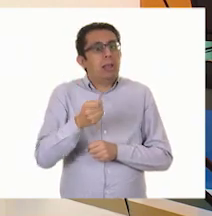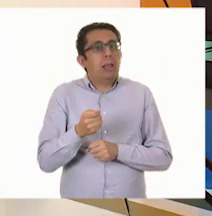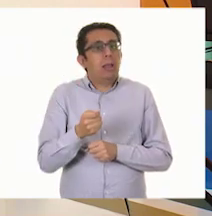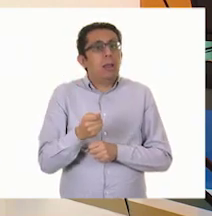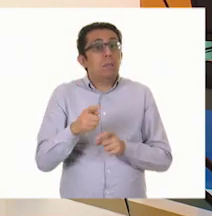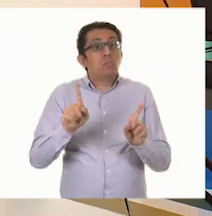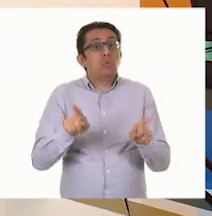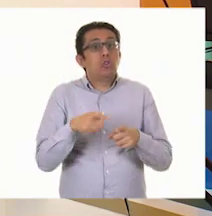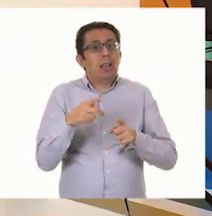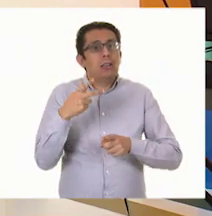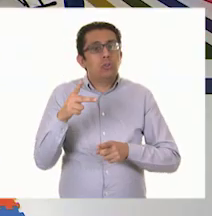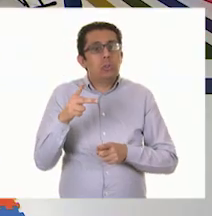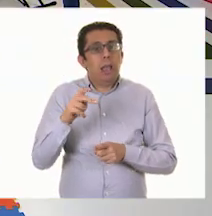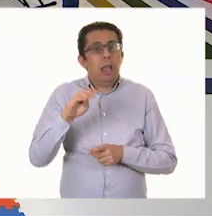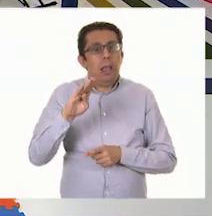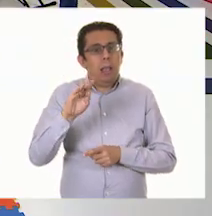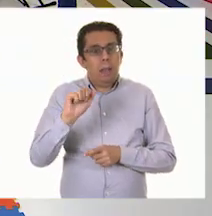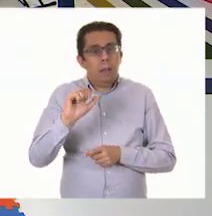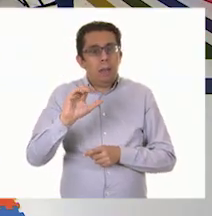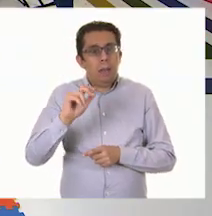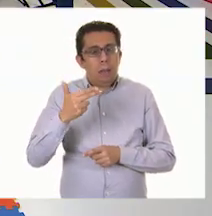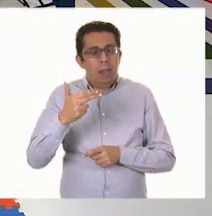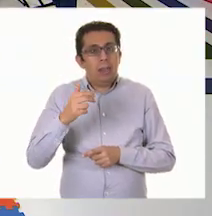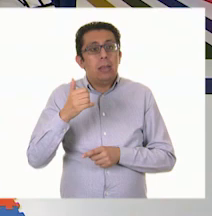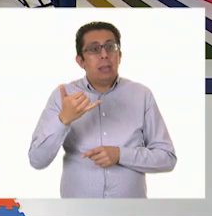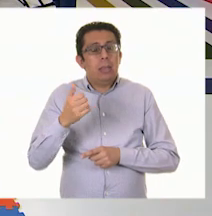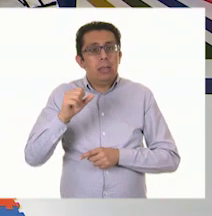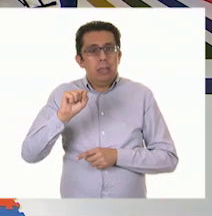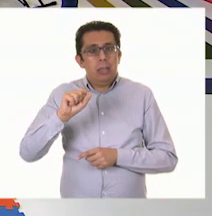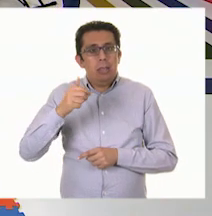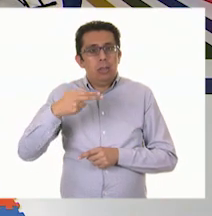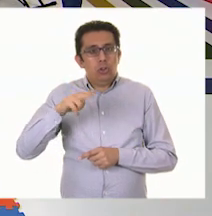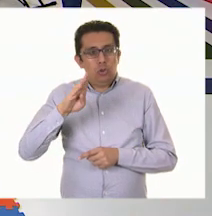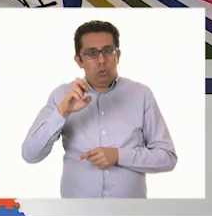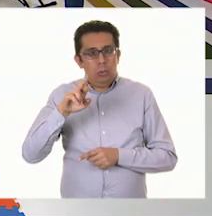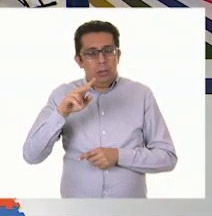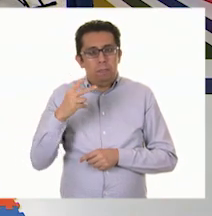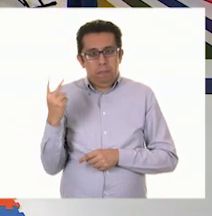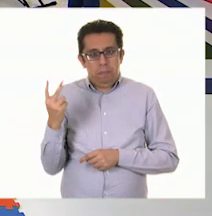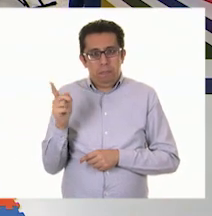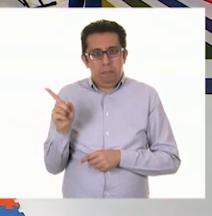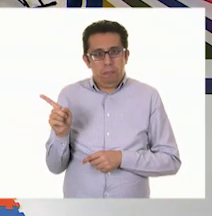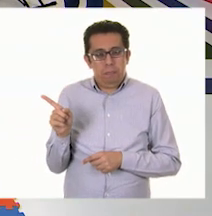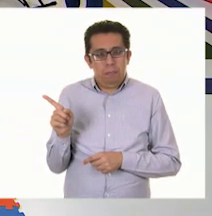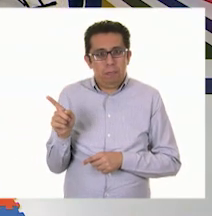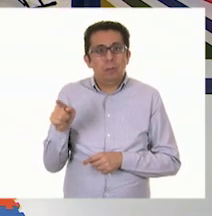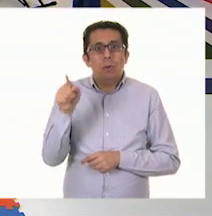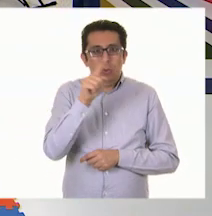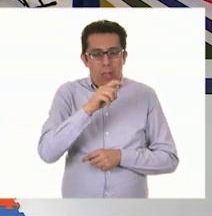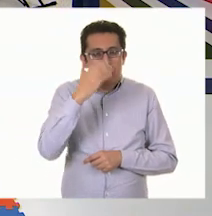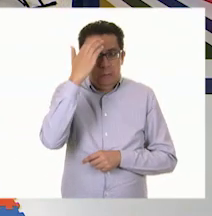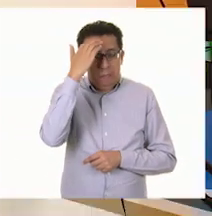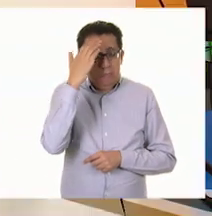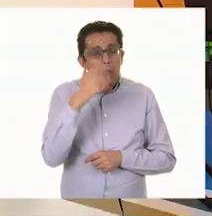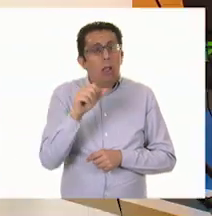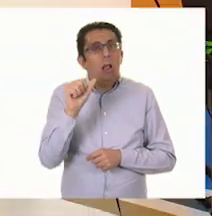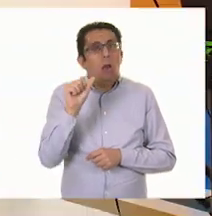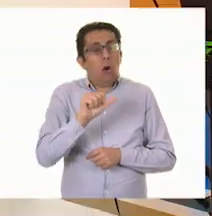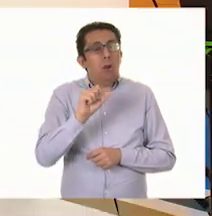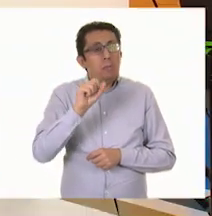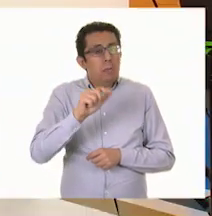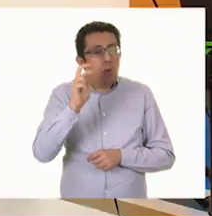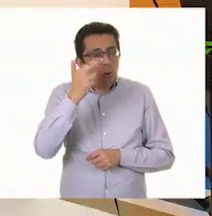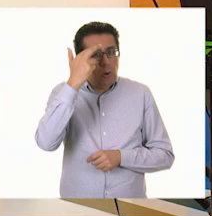de Bach y de Schubert. Así, ahí están los dos. Sí. Para que ustedes los conozcan. Ok, también recordamos un poquito de